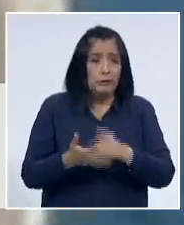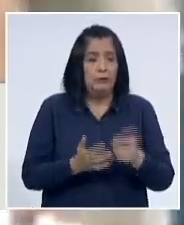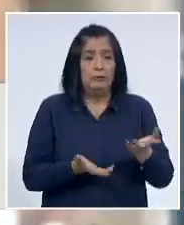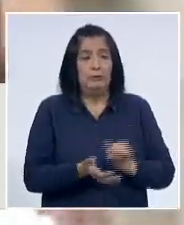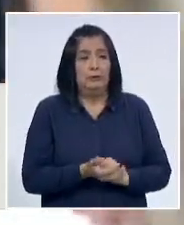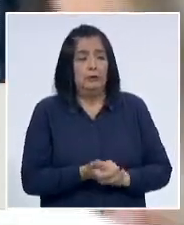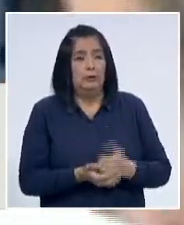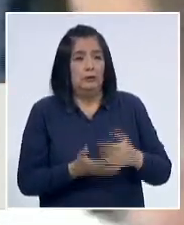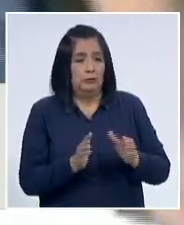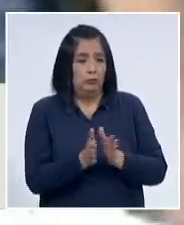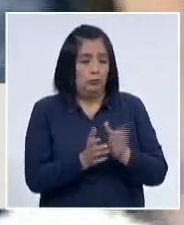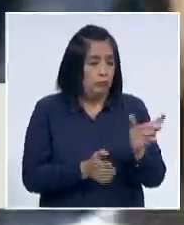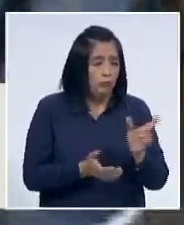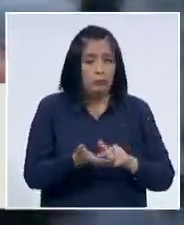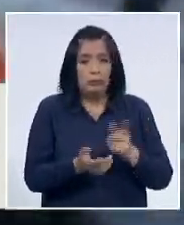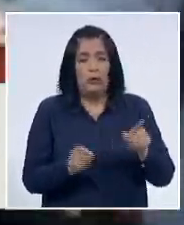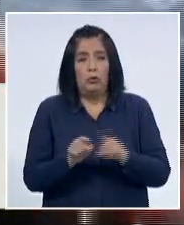su salvoconducto o